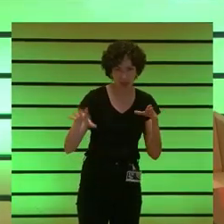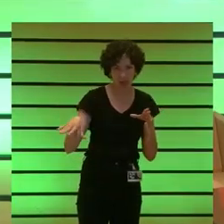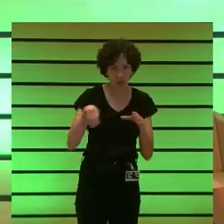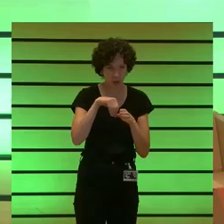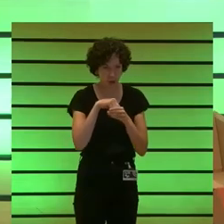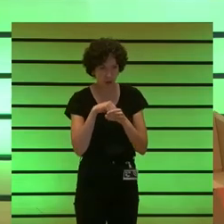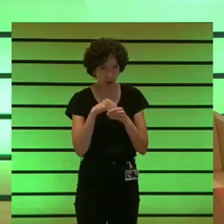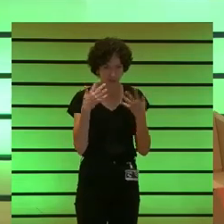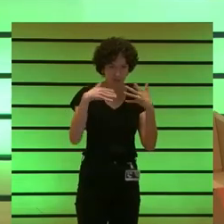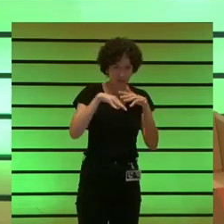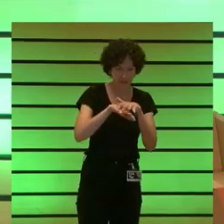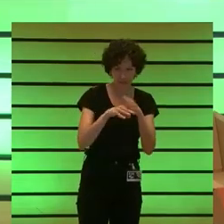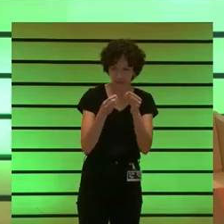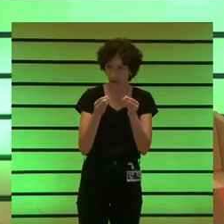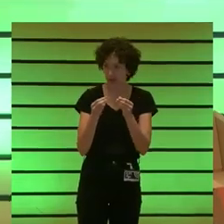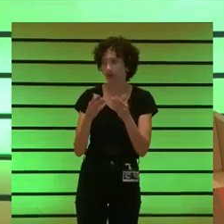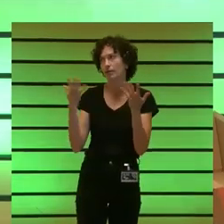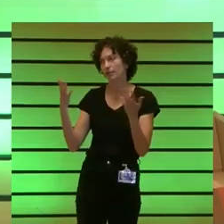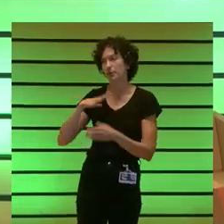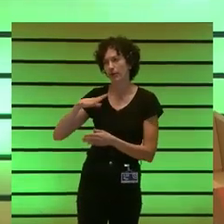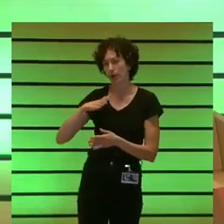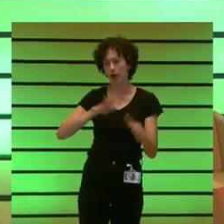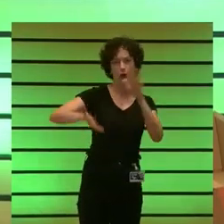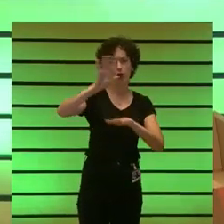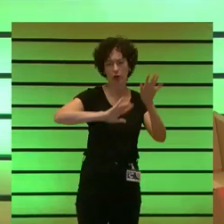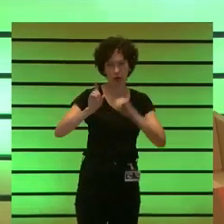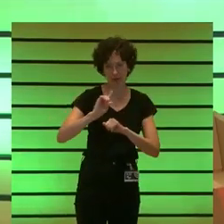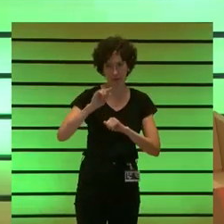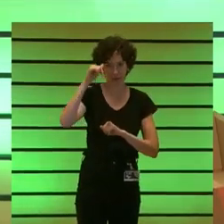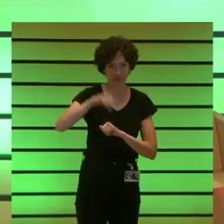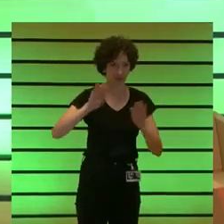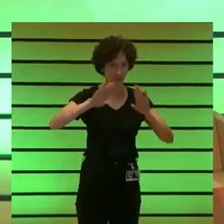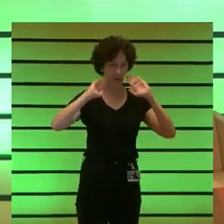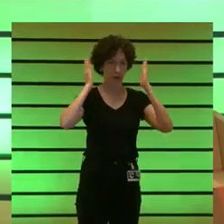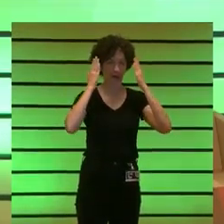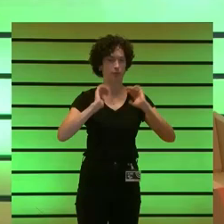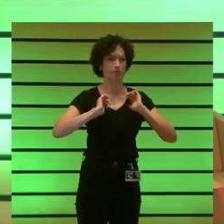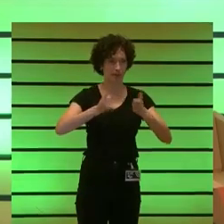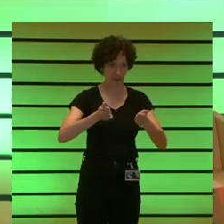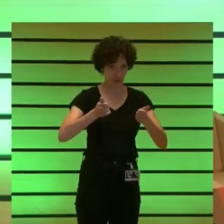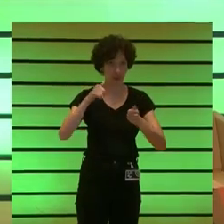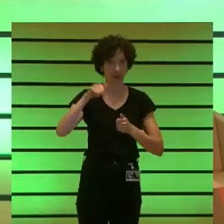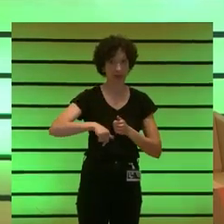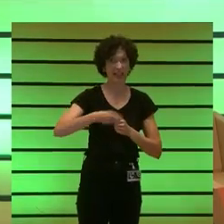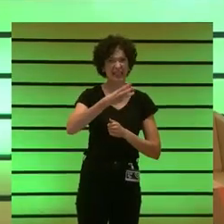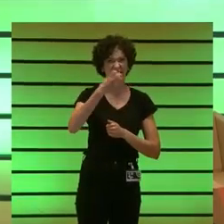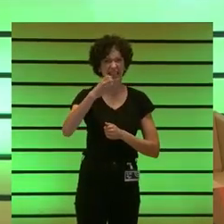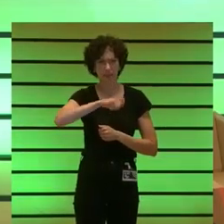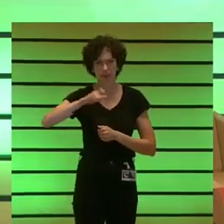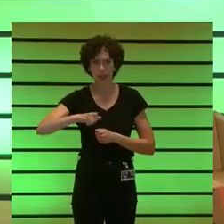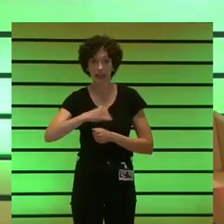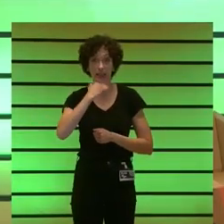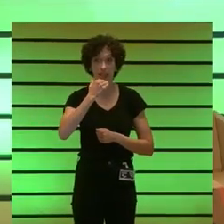enredo. ¿Eh, Carolina? Saúl, por favor, no te líes. Vamos a dar paso a este congreso, que reúne a casi 300